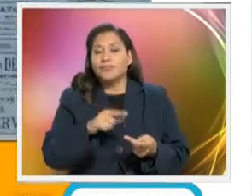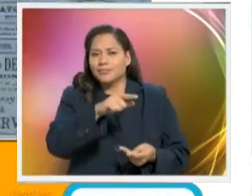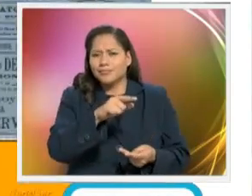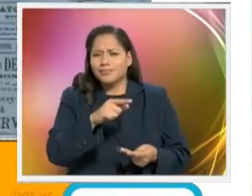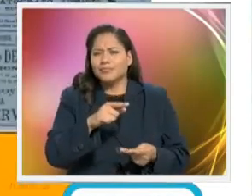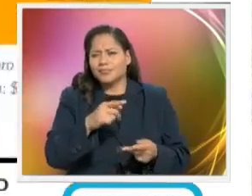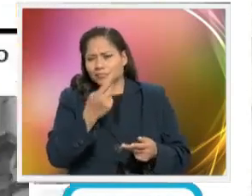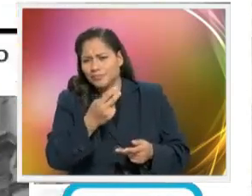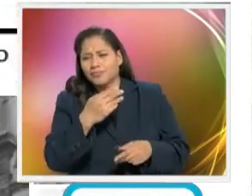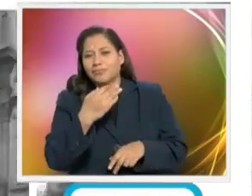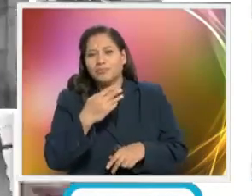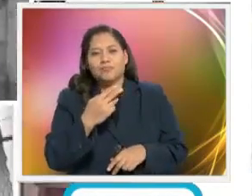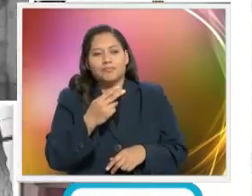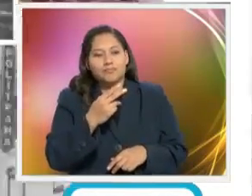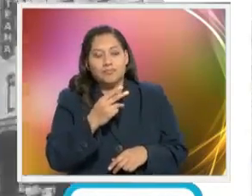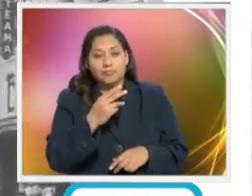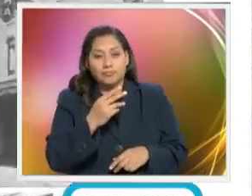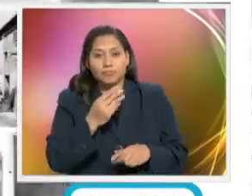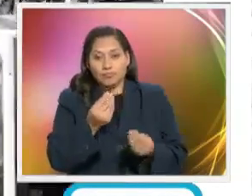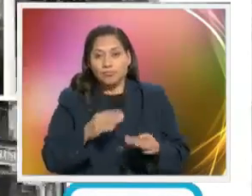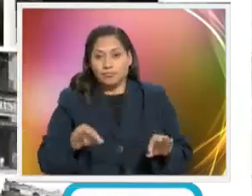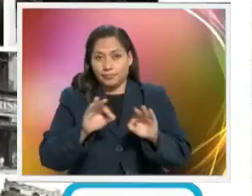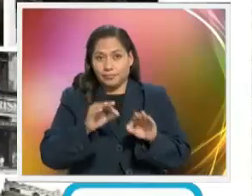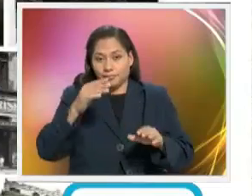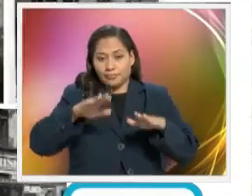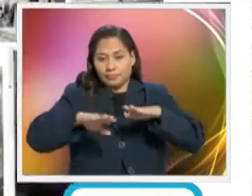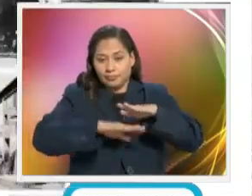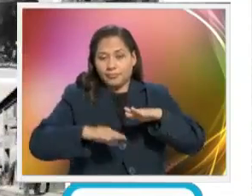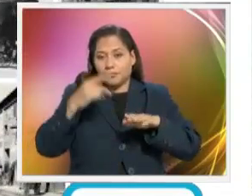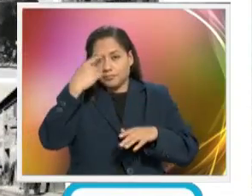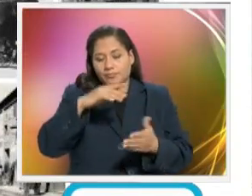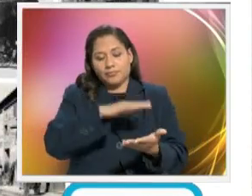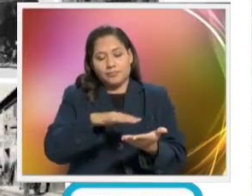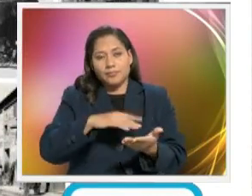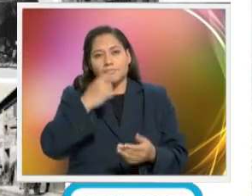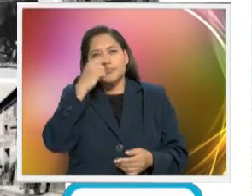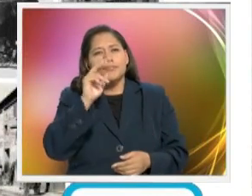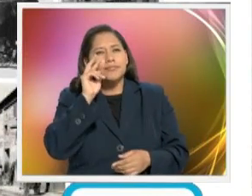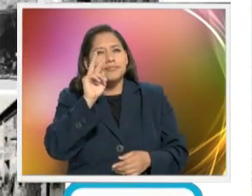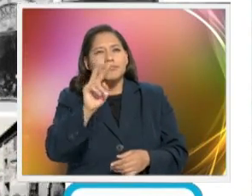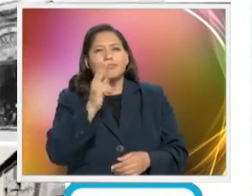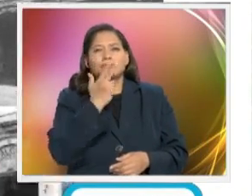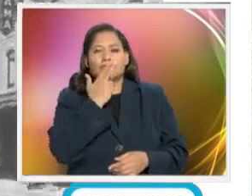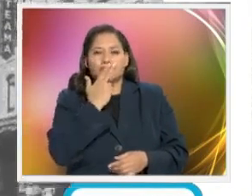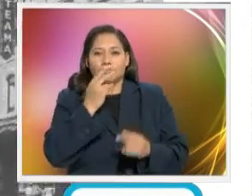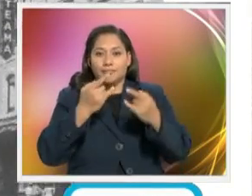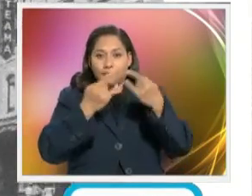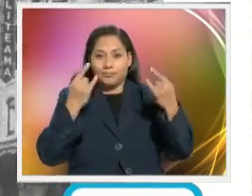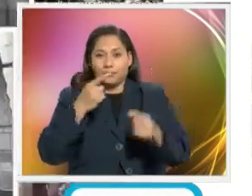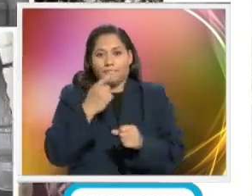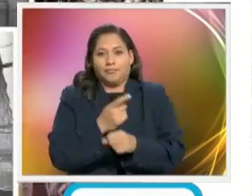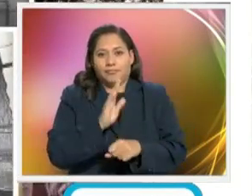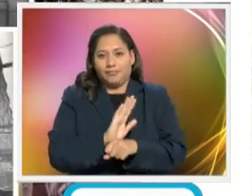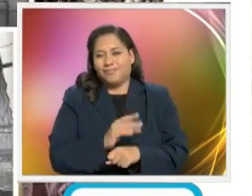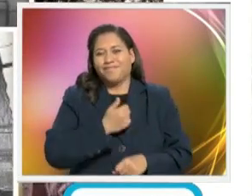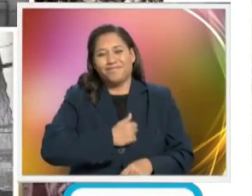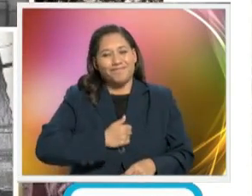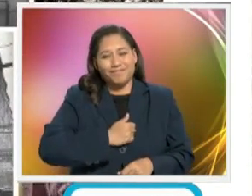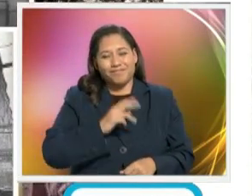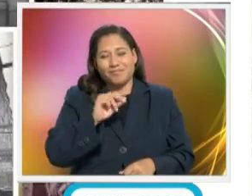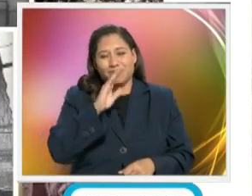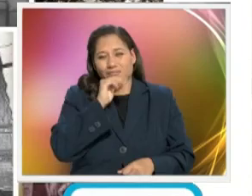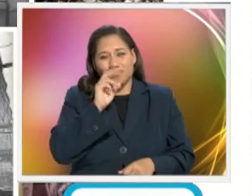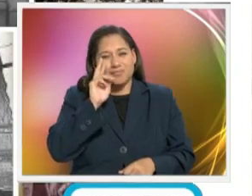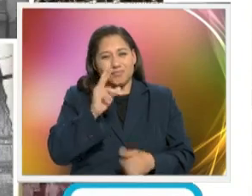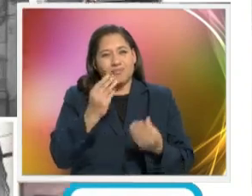Digamos, un recurso muy, bueno, fundamental para la lectura y para la apreciación de la historia del primer cine. Es una lástima que no podamos